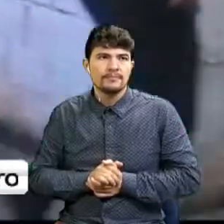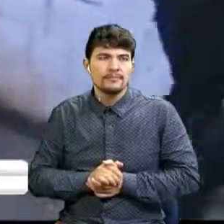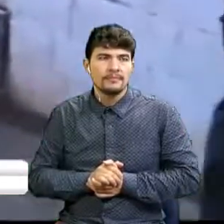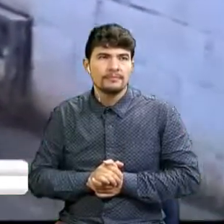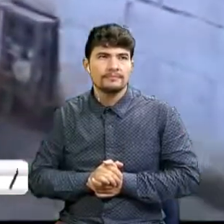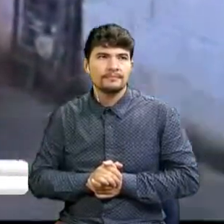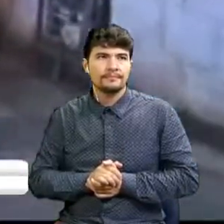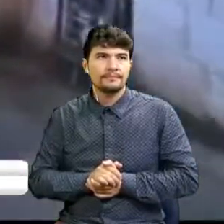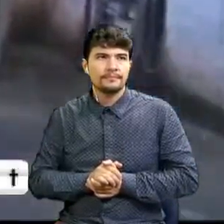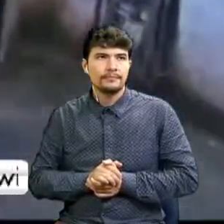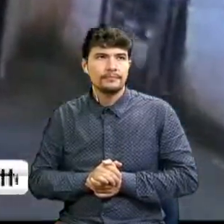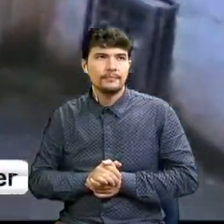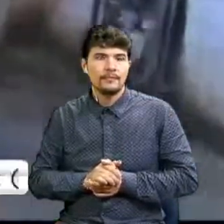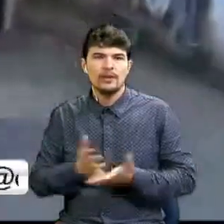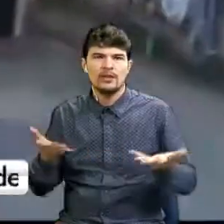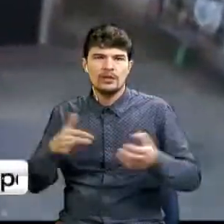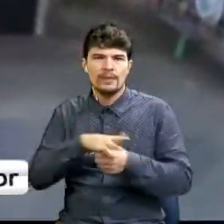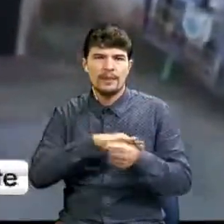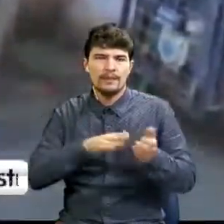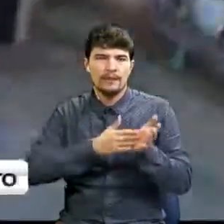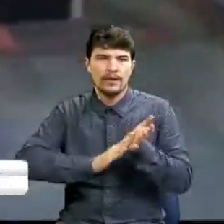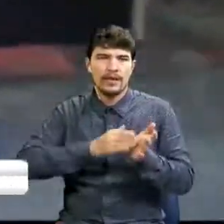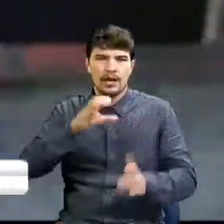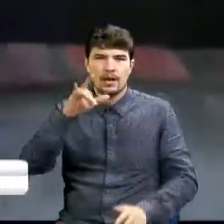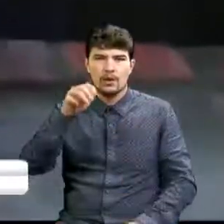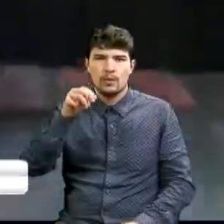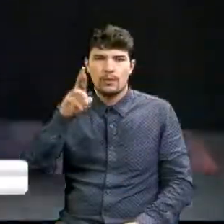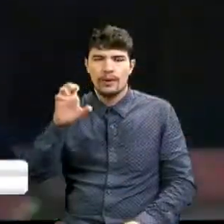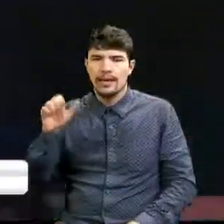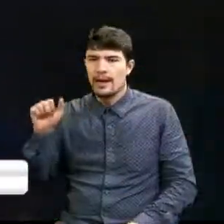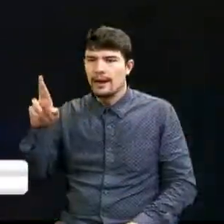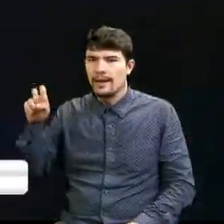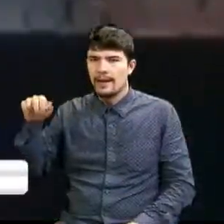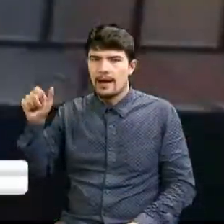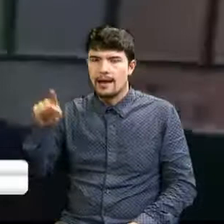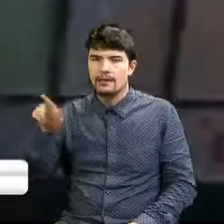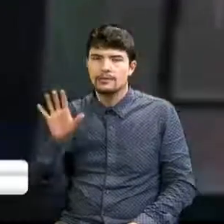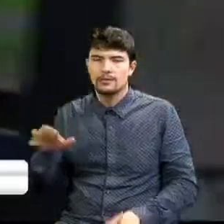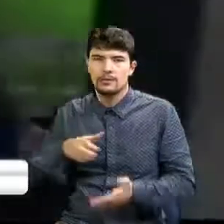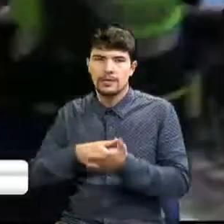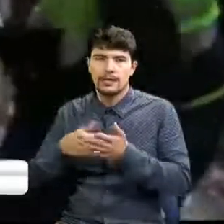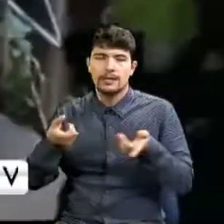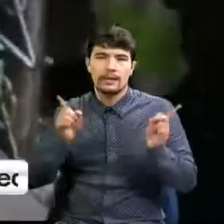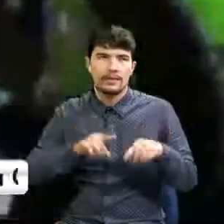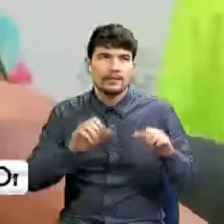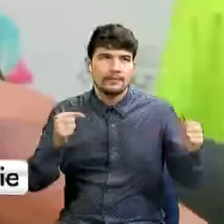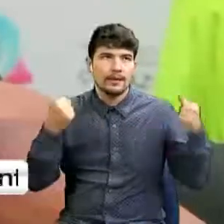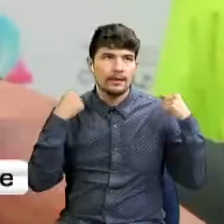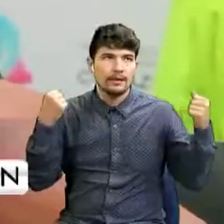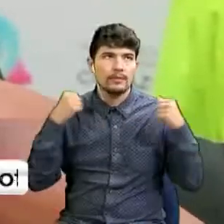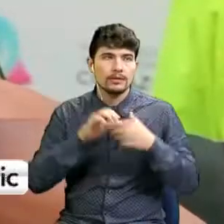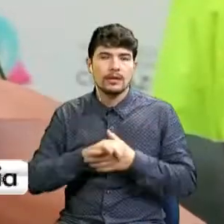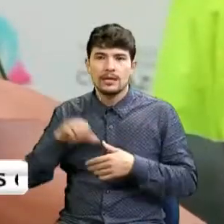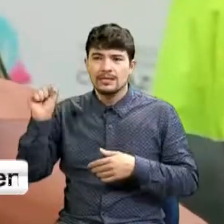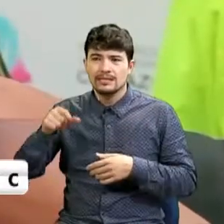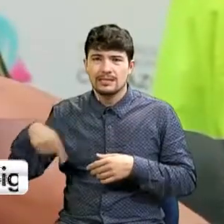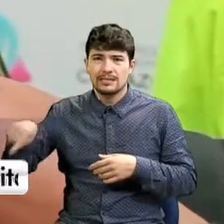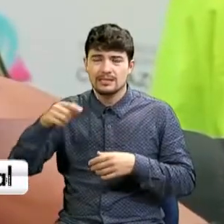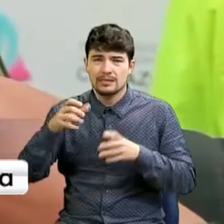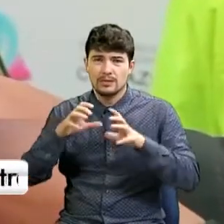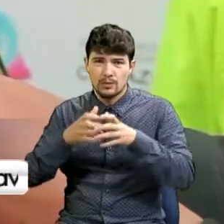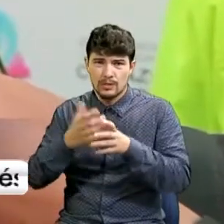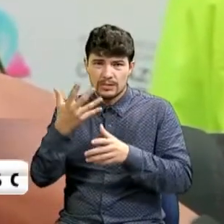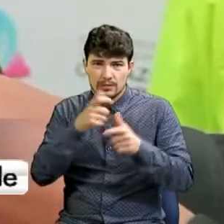de los barrios La Cumbre, en Florida Blanca, Arenales, en Girón, Guatiguará y El Edén, en Piedecuesta. Se dedicaban